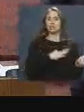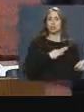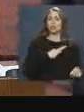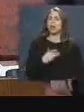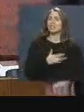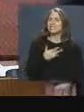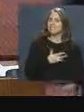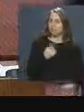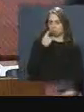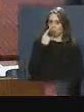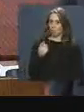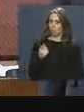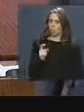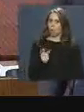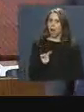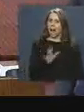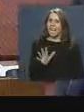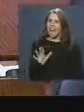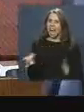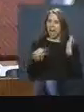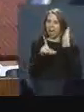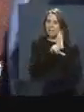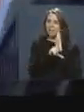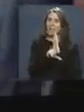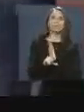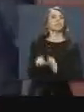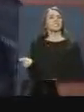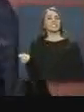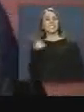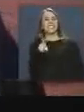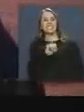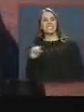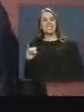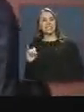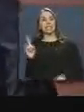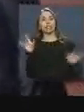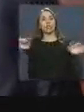gravedad de los delitos se agudizó cuando el servicio no explicó los hechos